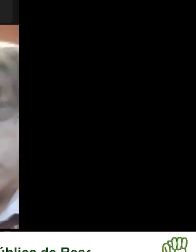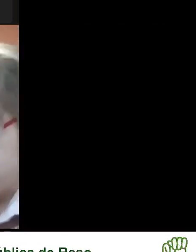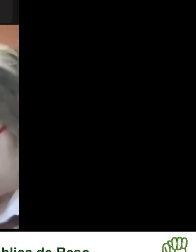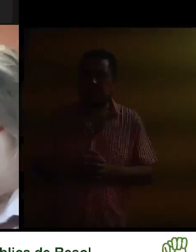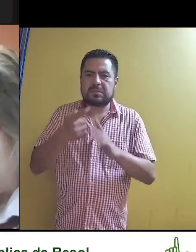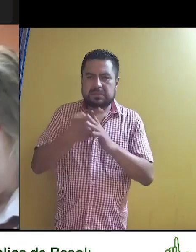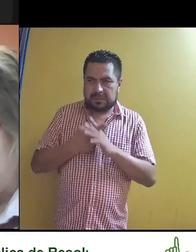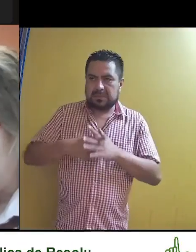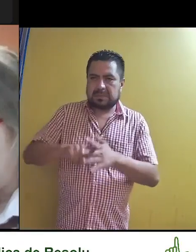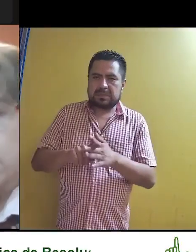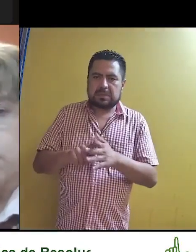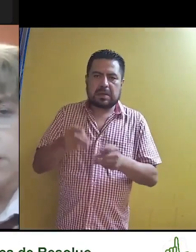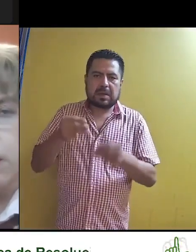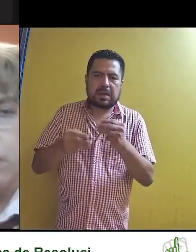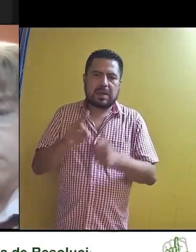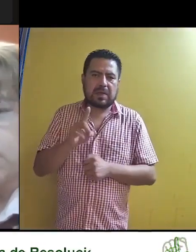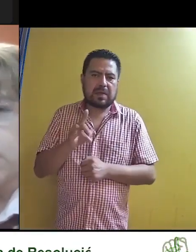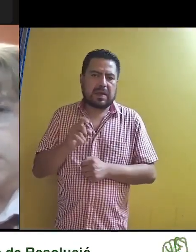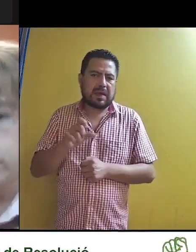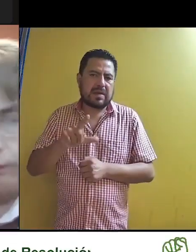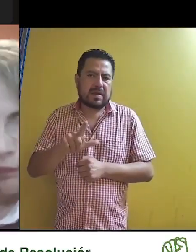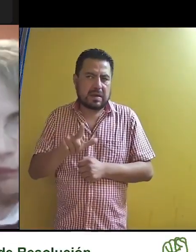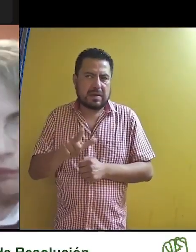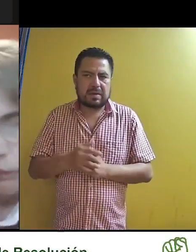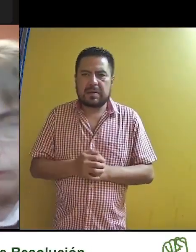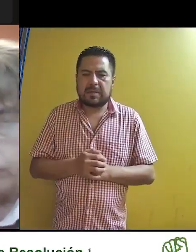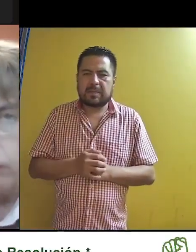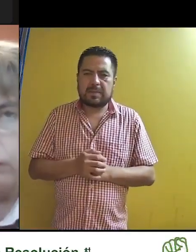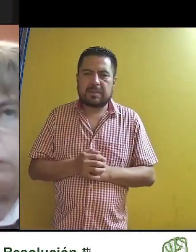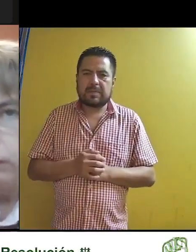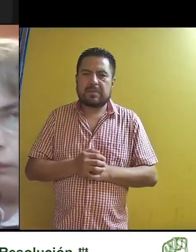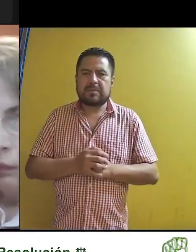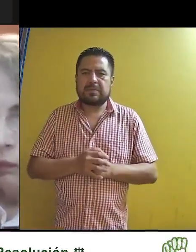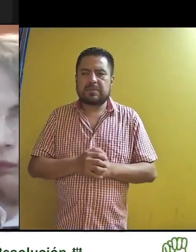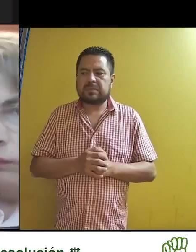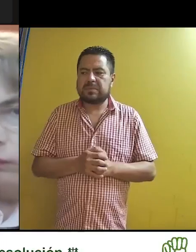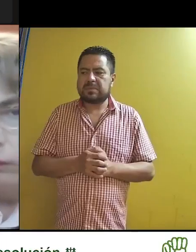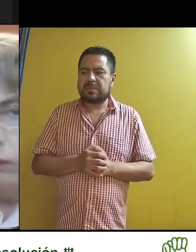Adelante, por favor, magistrado Daniel Preciado Temiquel.